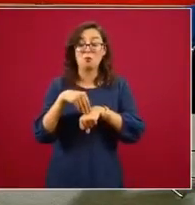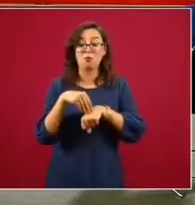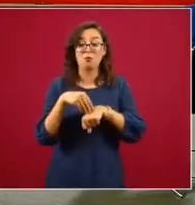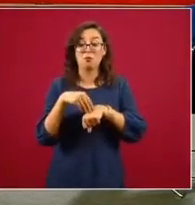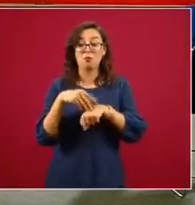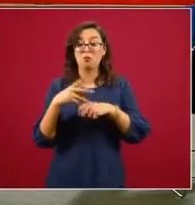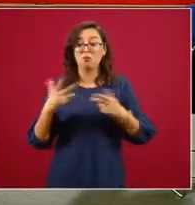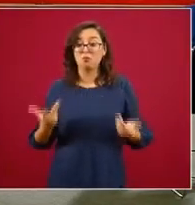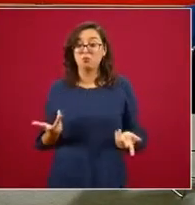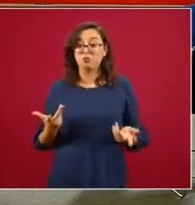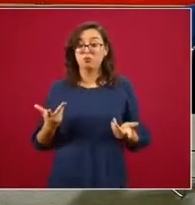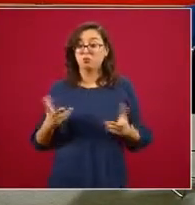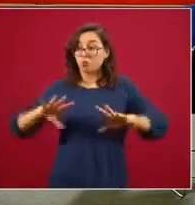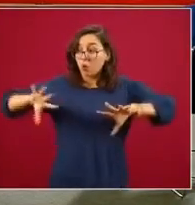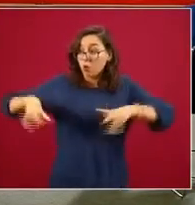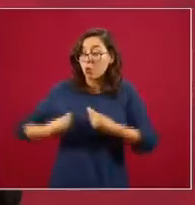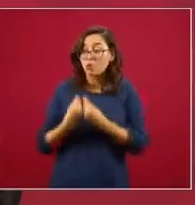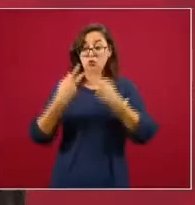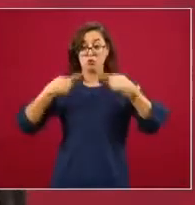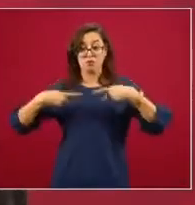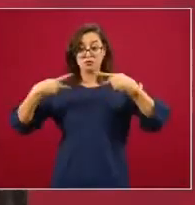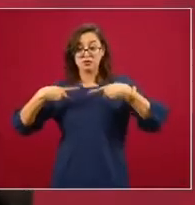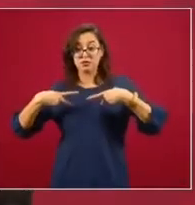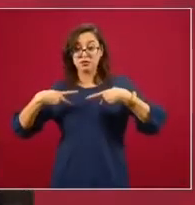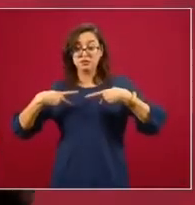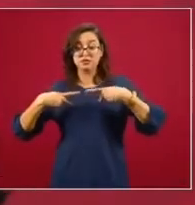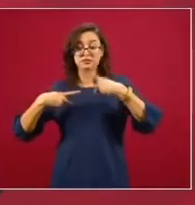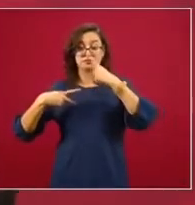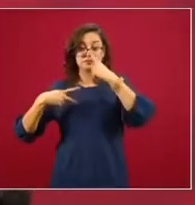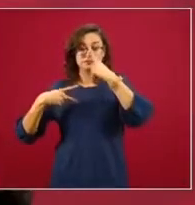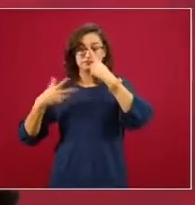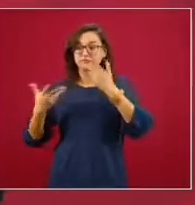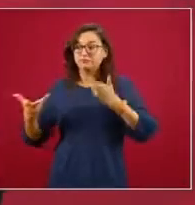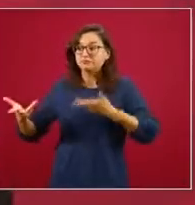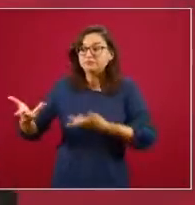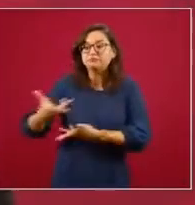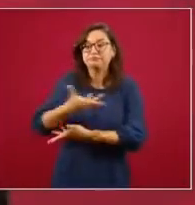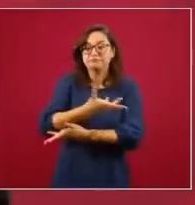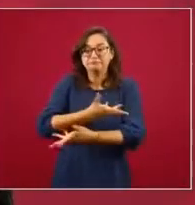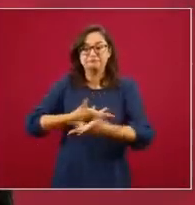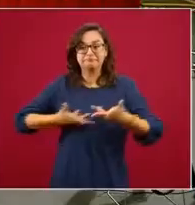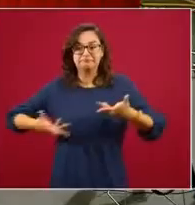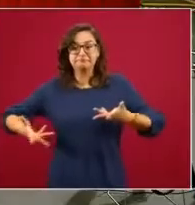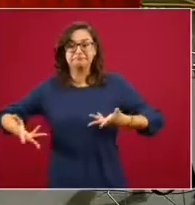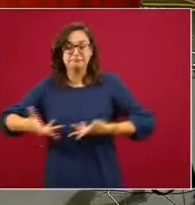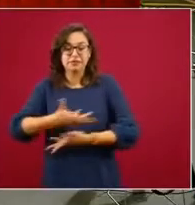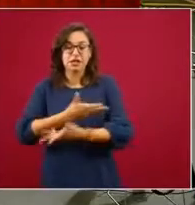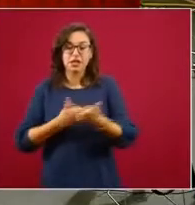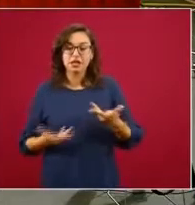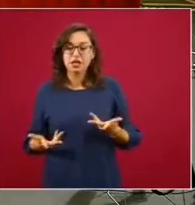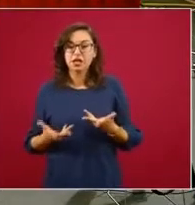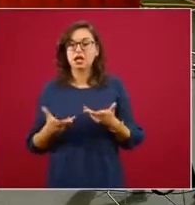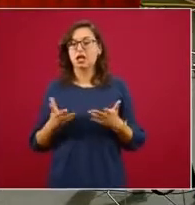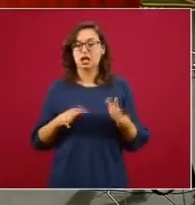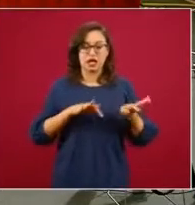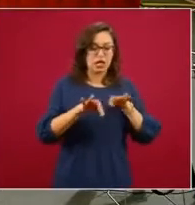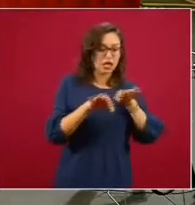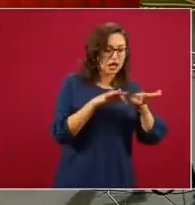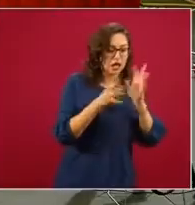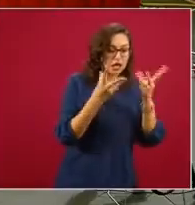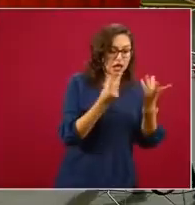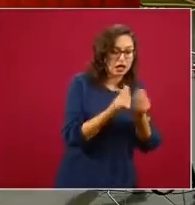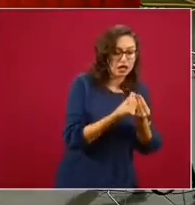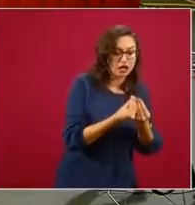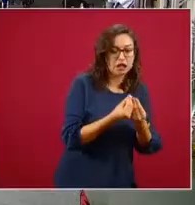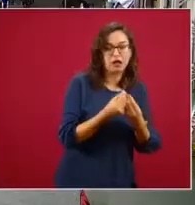la suma de los individuos, sino que se vuelve más complejo cuando interactúan los individuos entre sí, cuando tienen un sitio de trabajo,